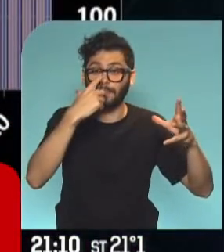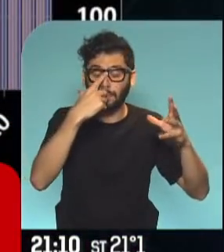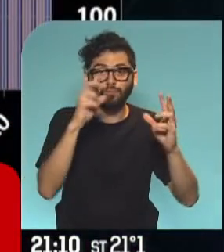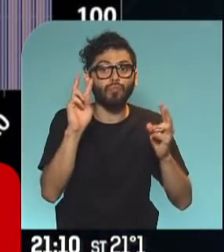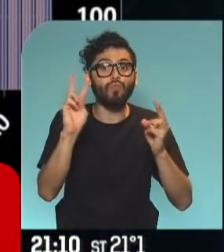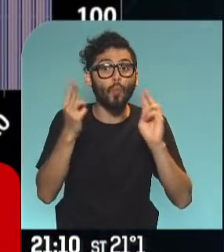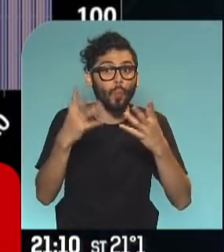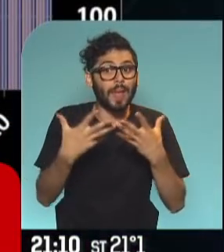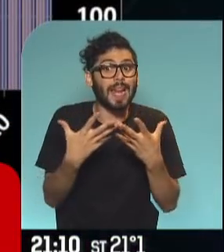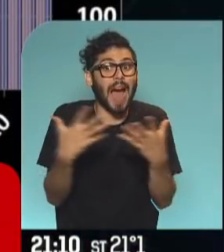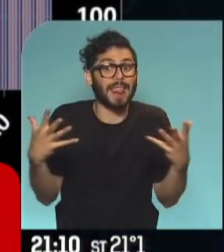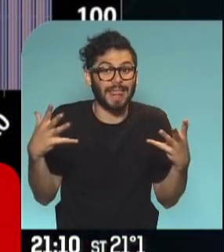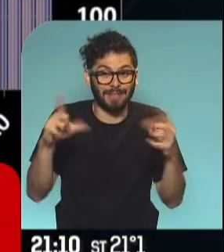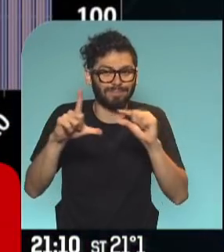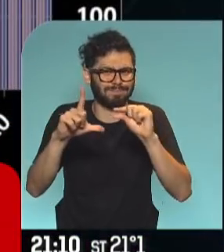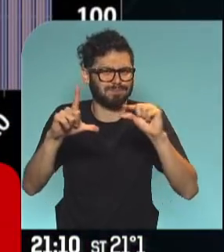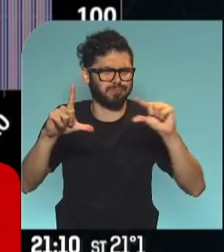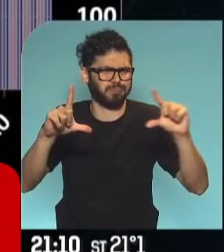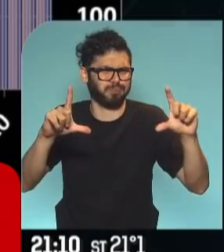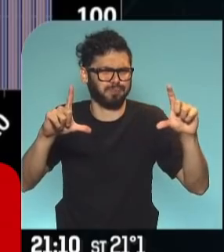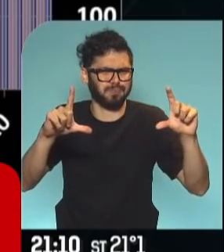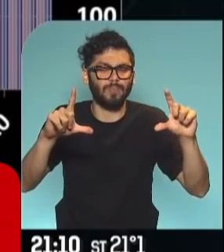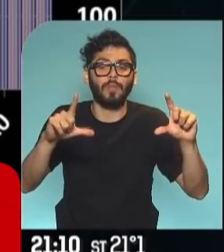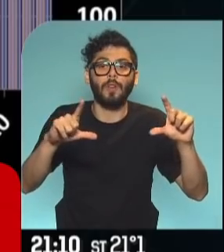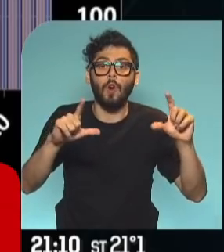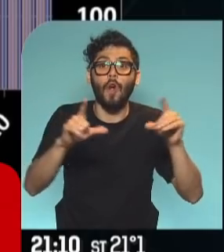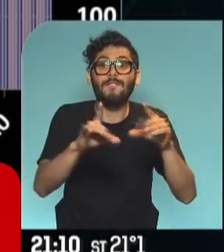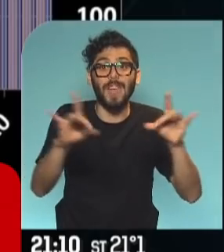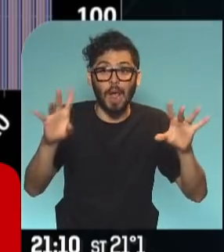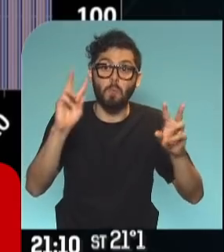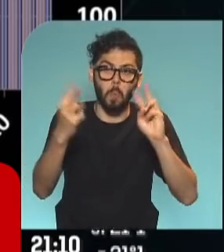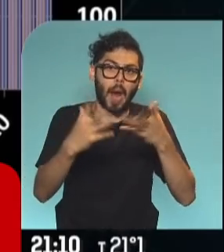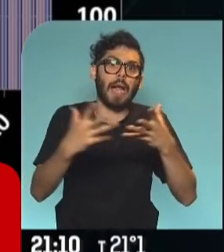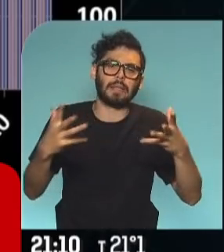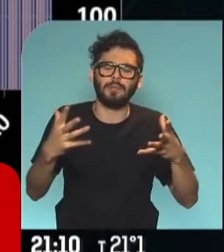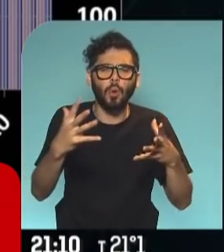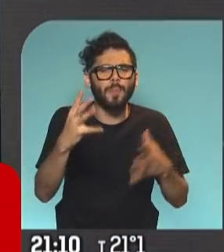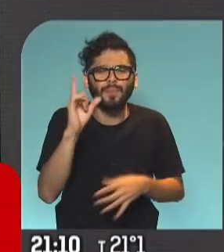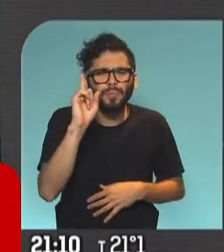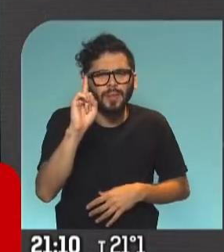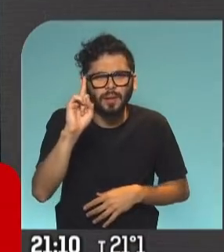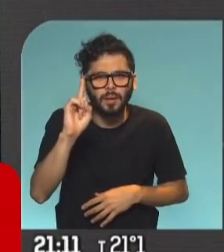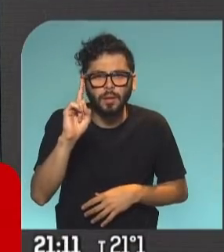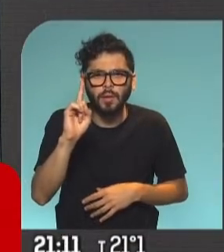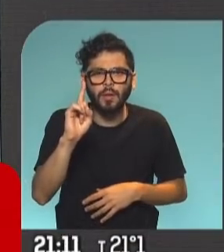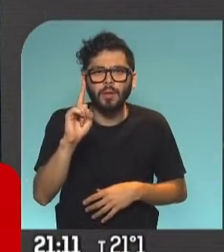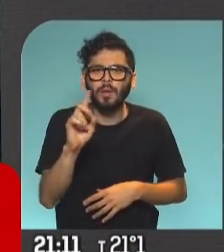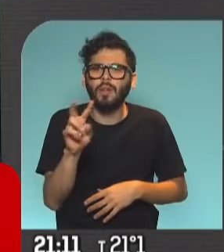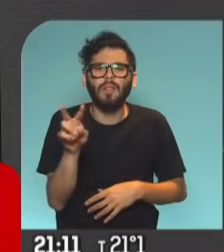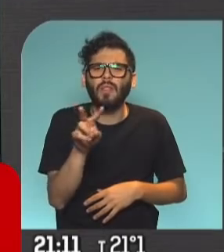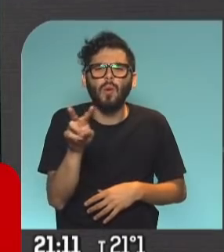fallecidos, acompañando el crecimiento del número de infectados. Pero tenga en cuenta una cosa, ¿qué hicieron estas dos